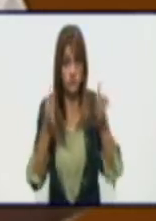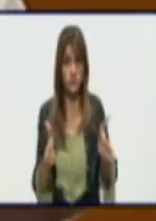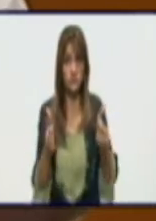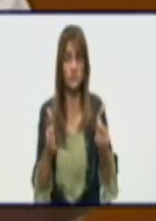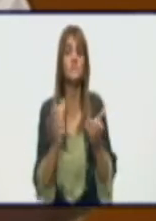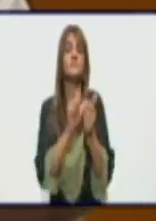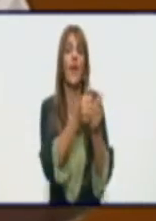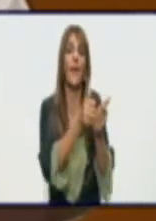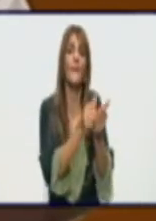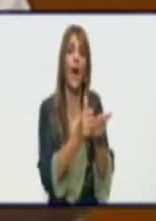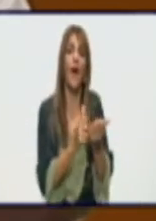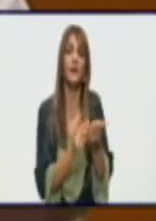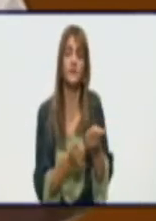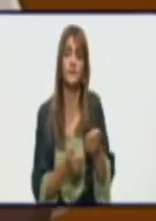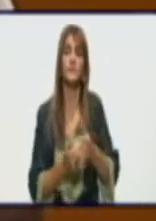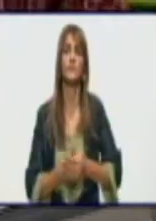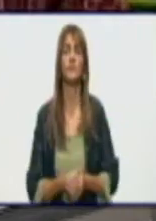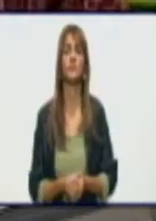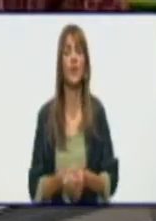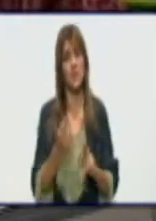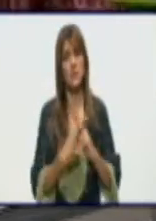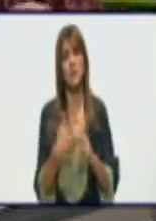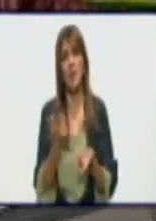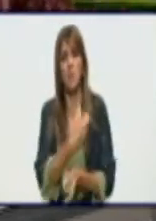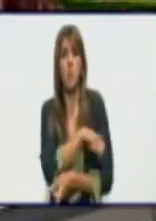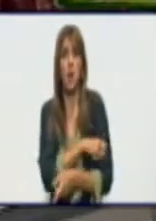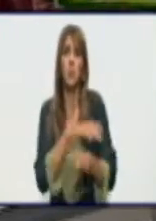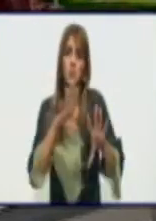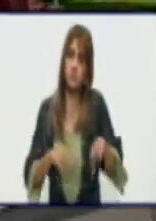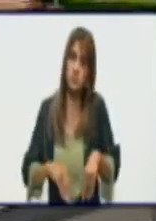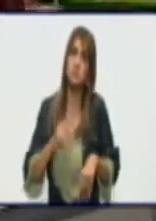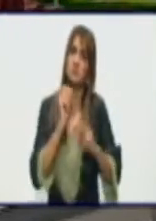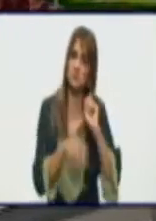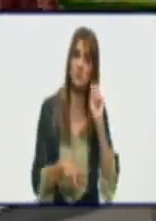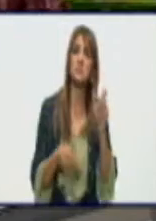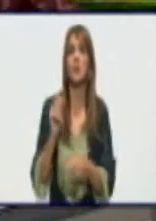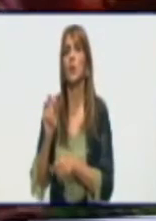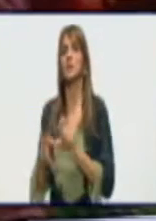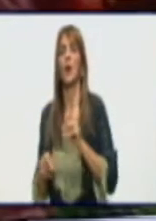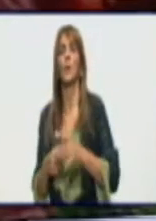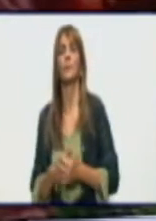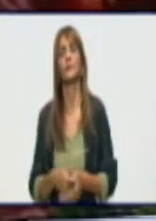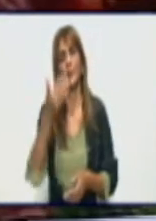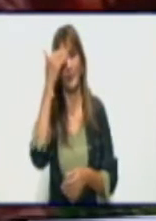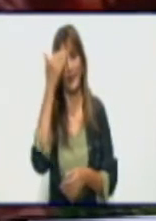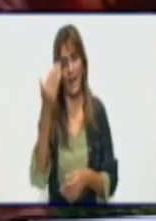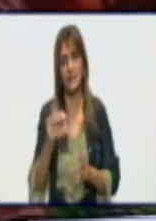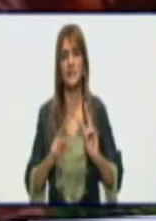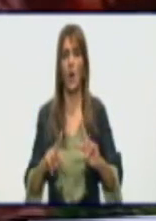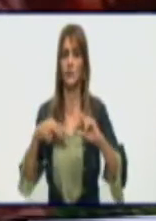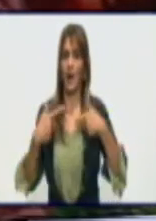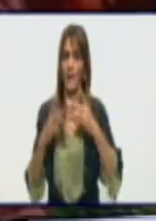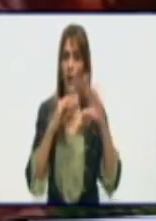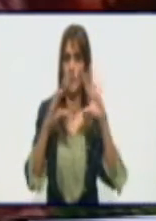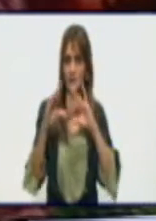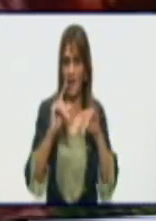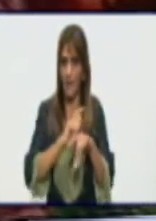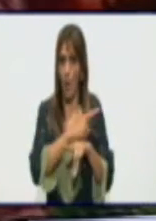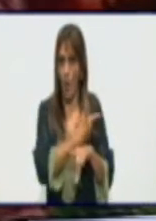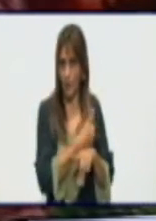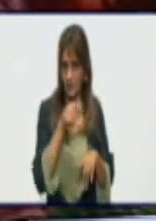de él, pero bueno, hasta el momento ha tenido bastante aceptación por el pueblo. Gracias, Jorge. Volveremos al diálogo con usted en los próximos minutos. Vamos a conversar